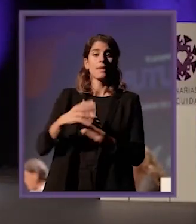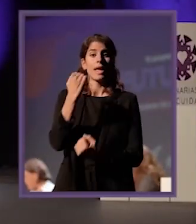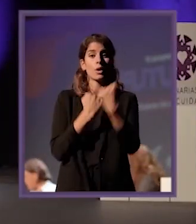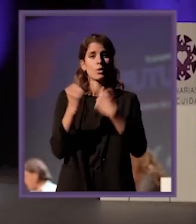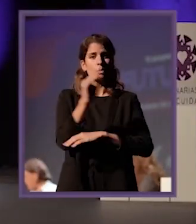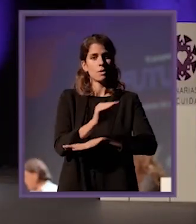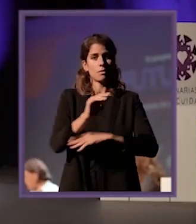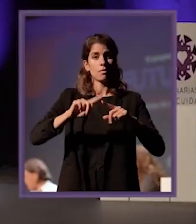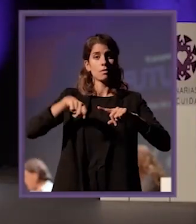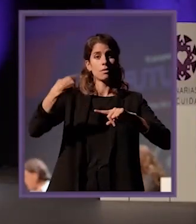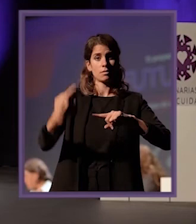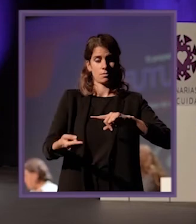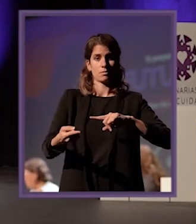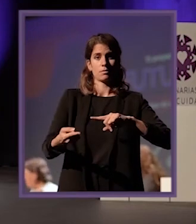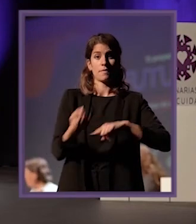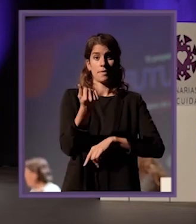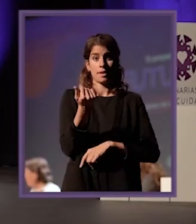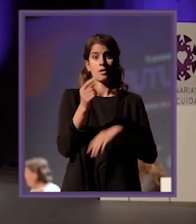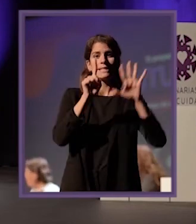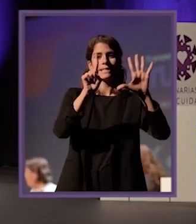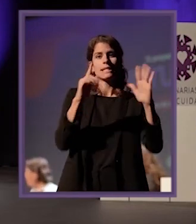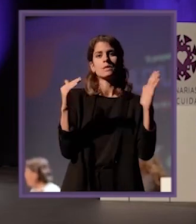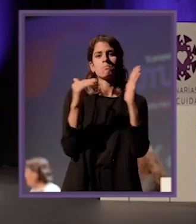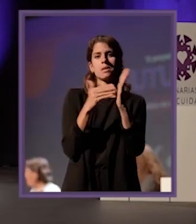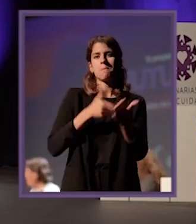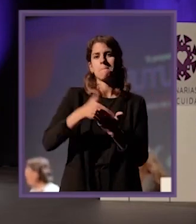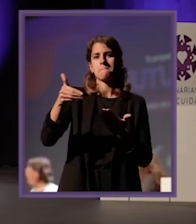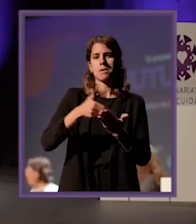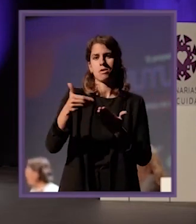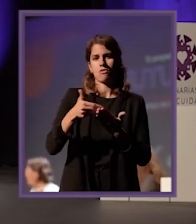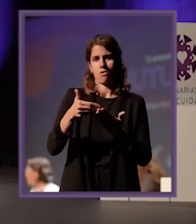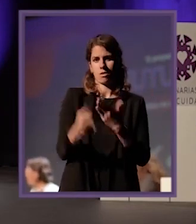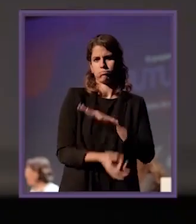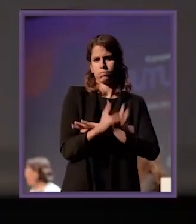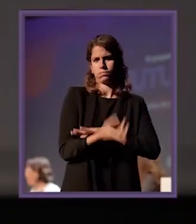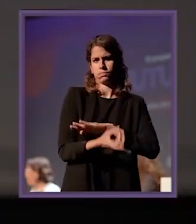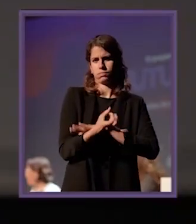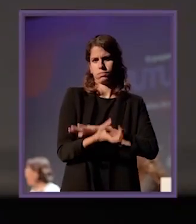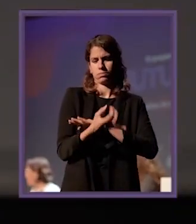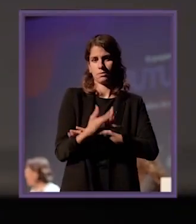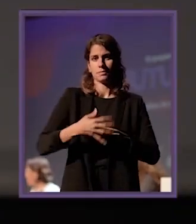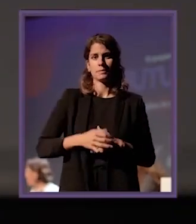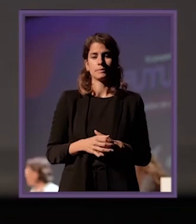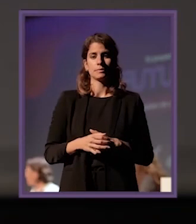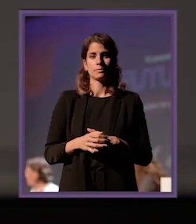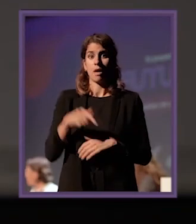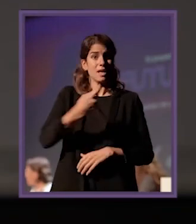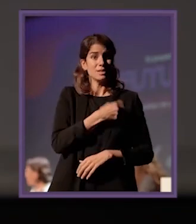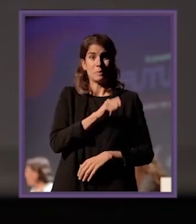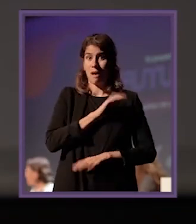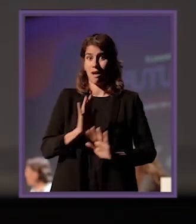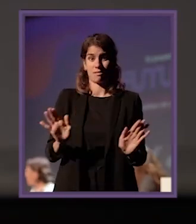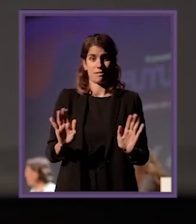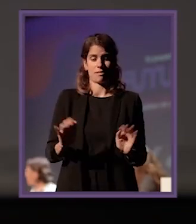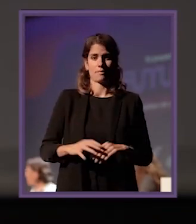cuidados genera unos 6.000 millones de euros, que se dice pronto. 6.000 millones de euros solo en nuestro país.